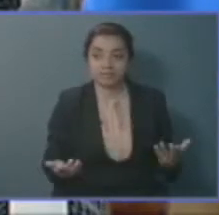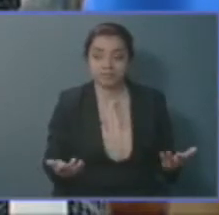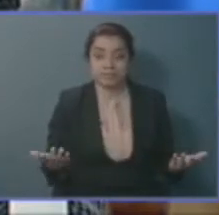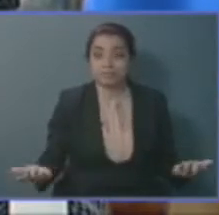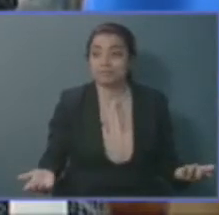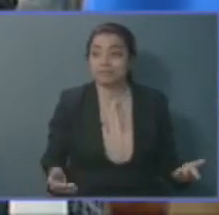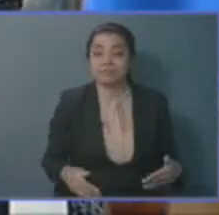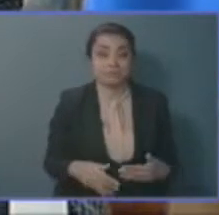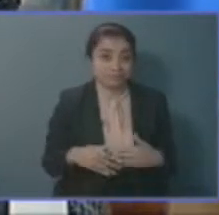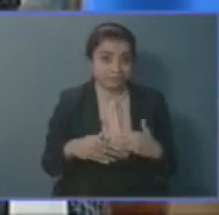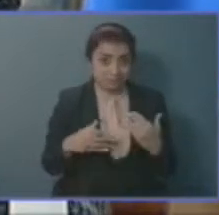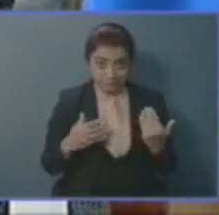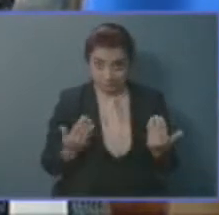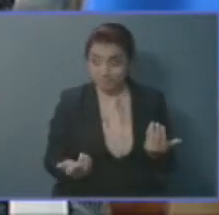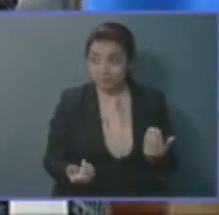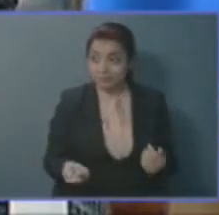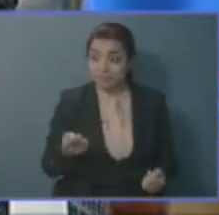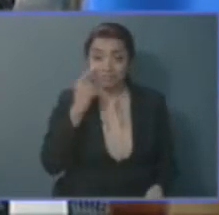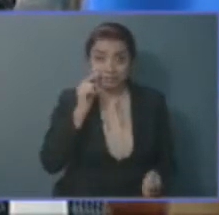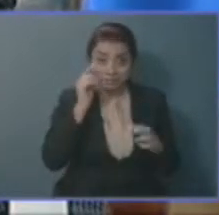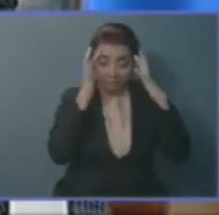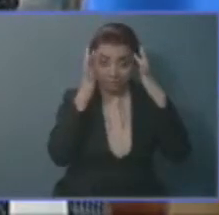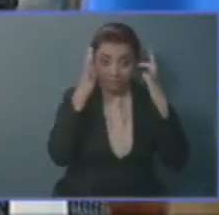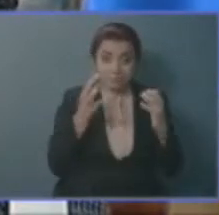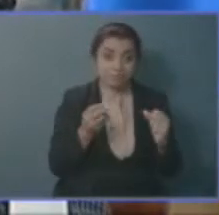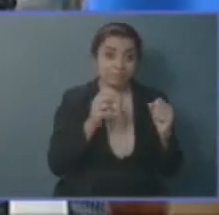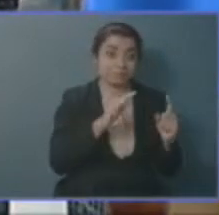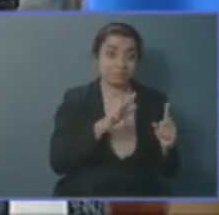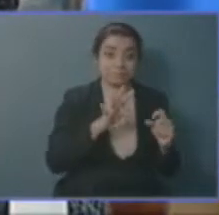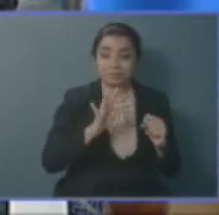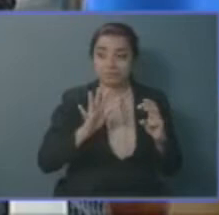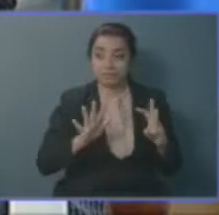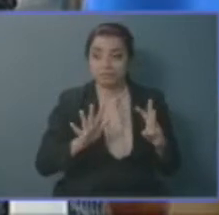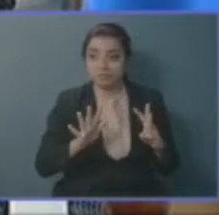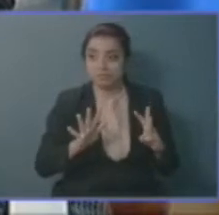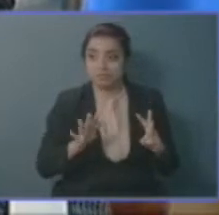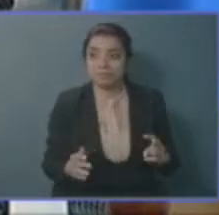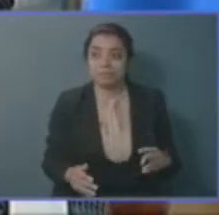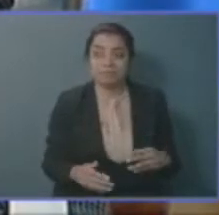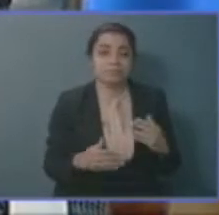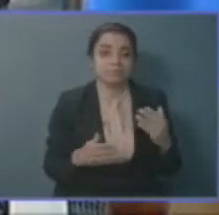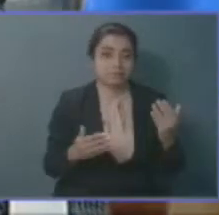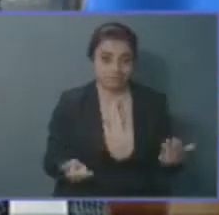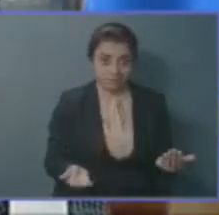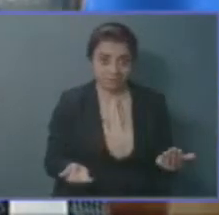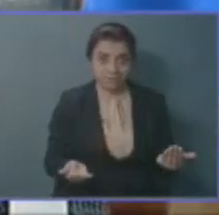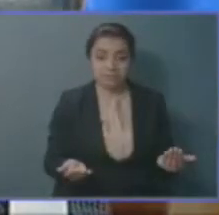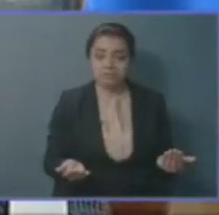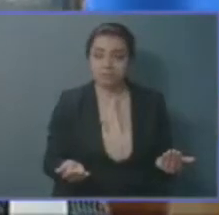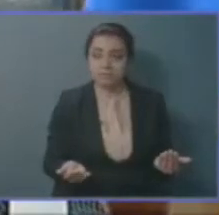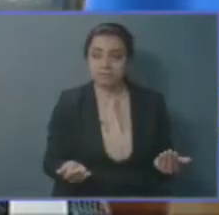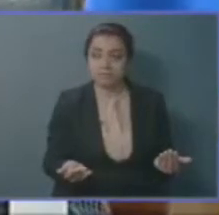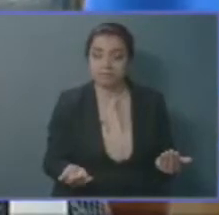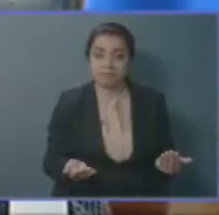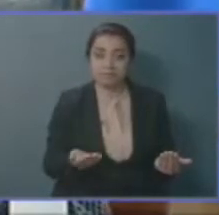viene a ser un espejo del decreto 648 con todos esos insumos,